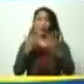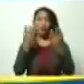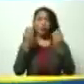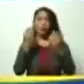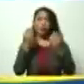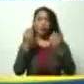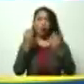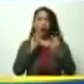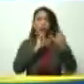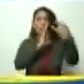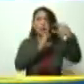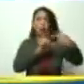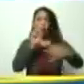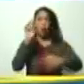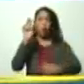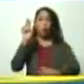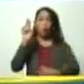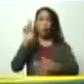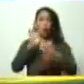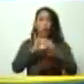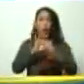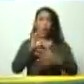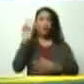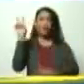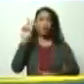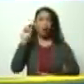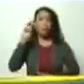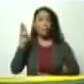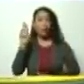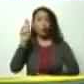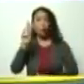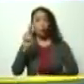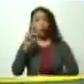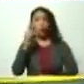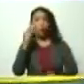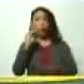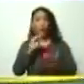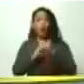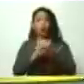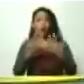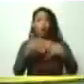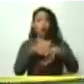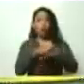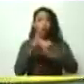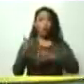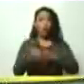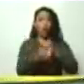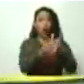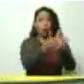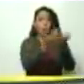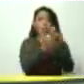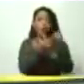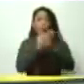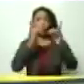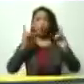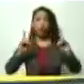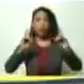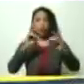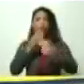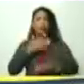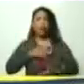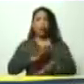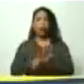plataforma unitaria de Venezuela que esté reincorporándose en los caminos de la